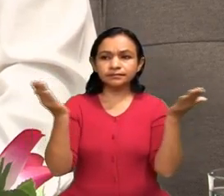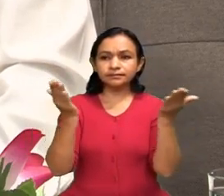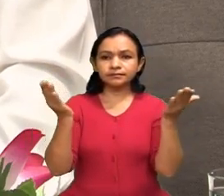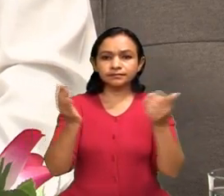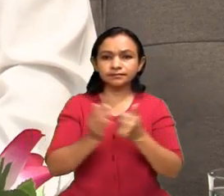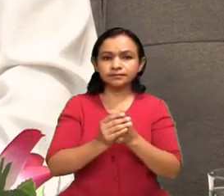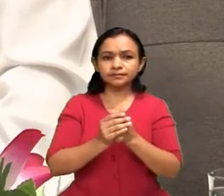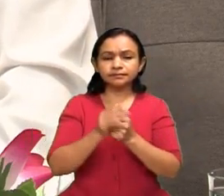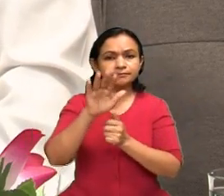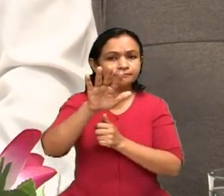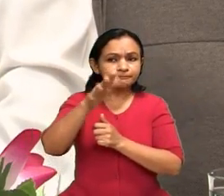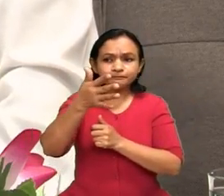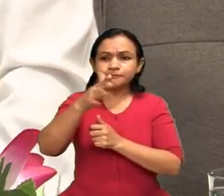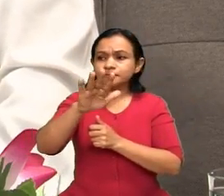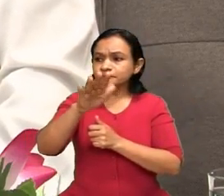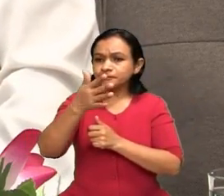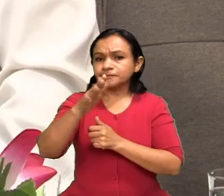casi